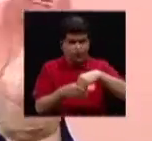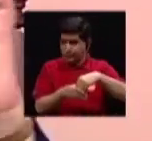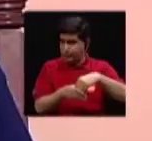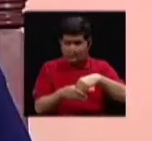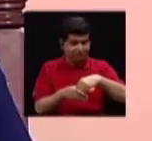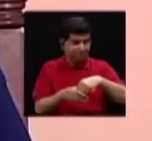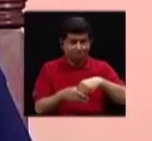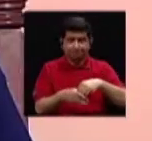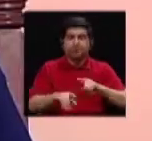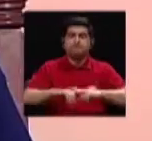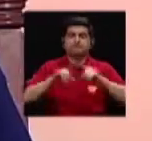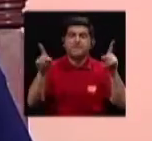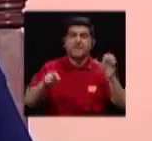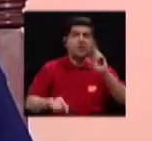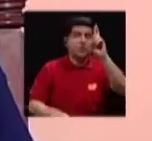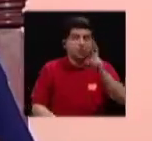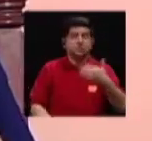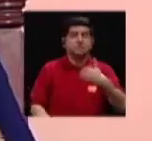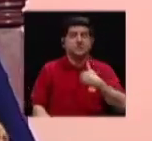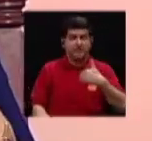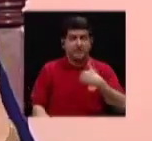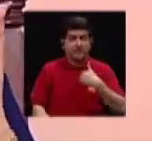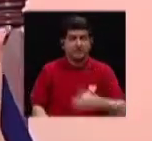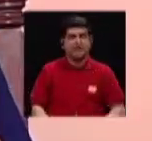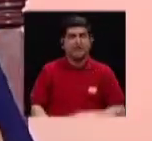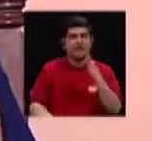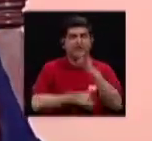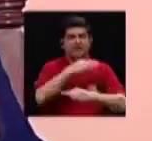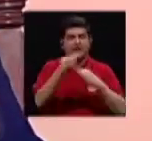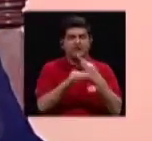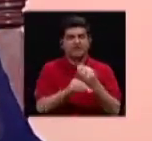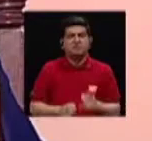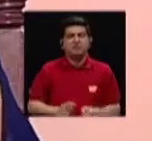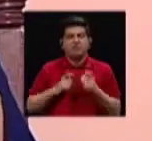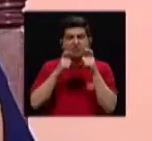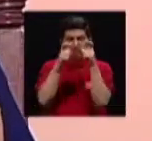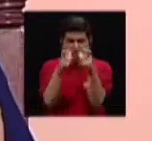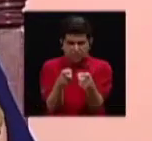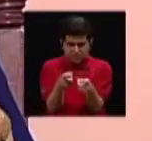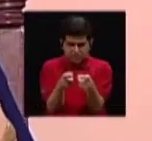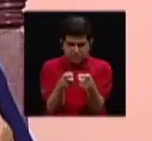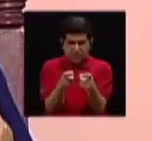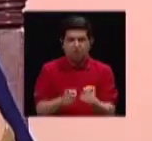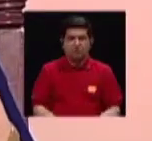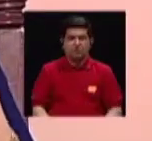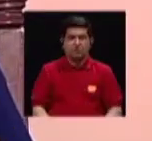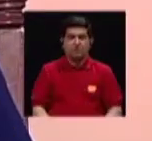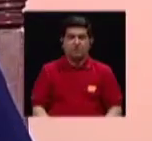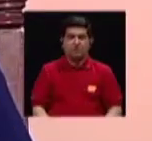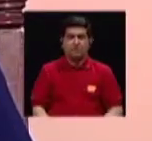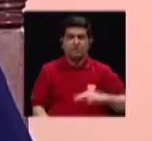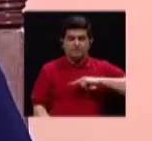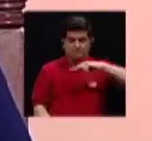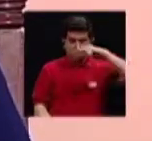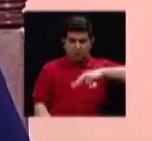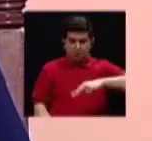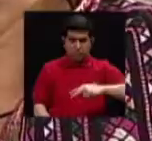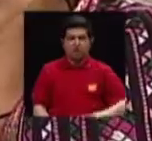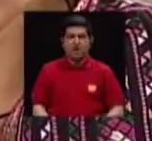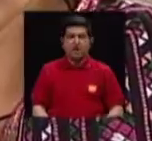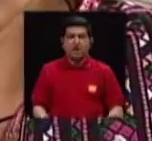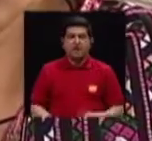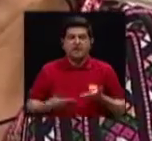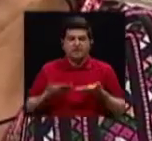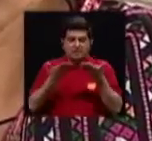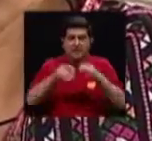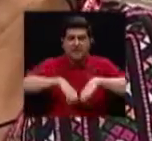Sin embargo, Costa Rica recibe una especie de donación de Portugal que se ofrece a facilitar unos